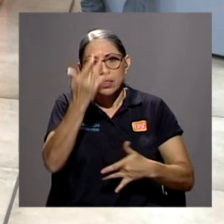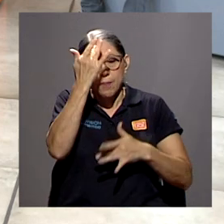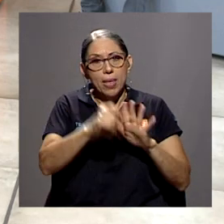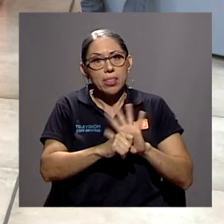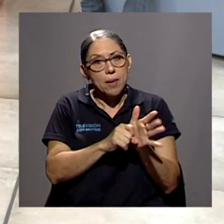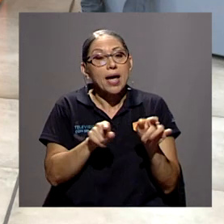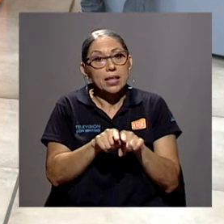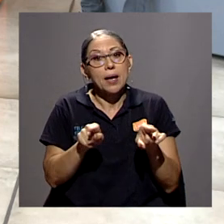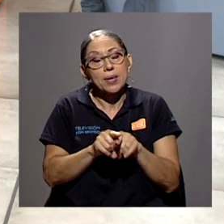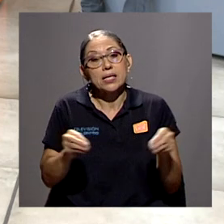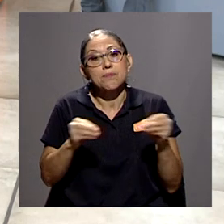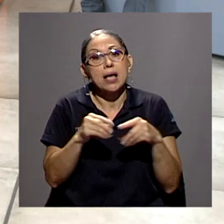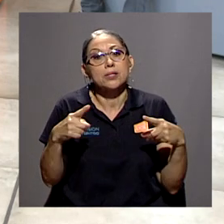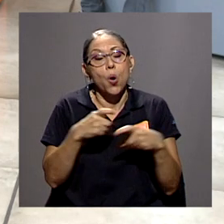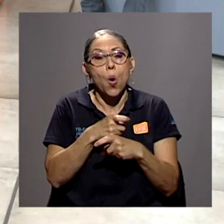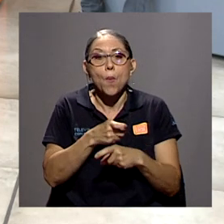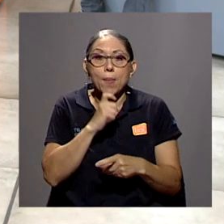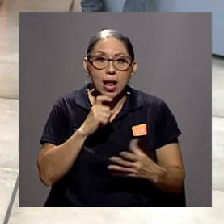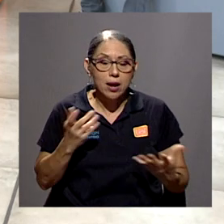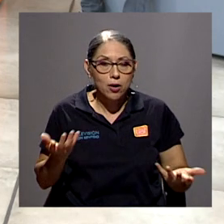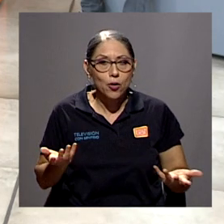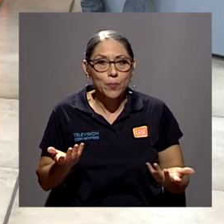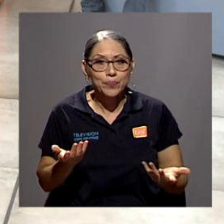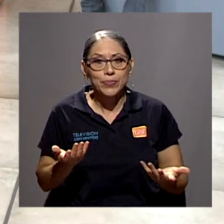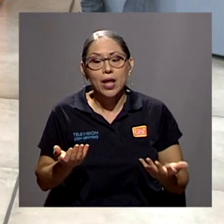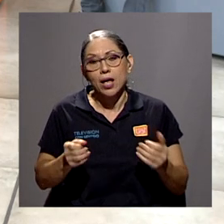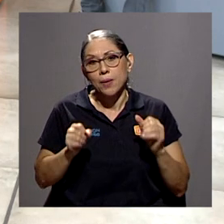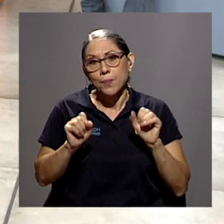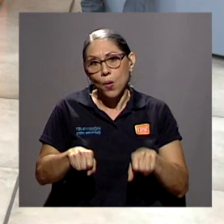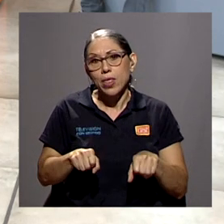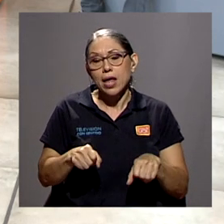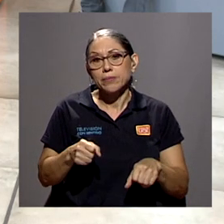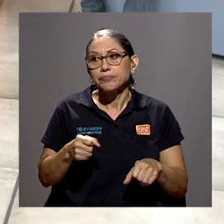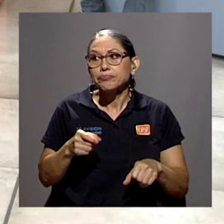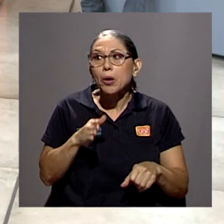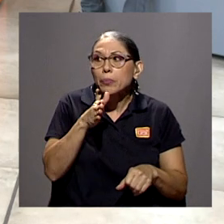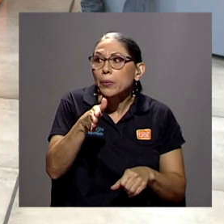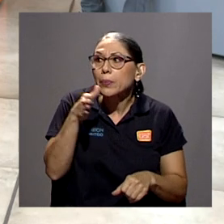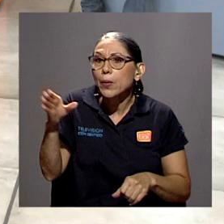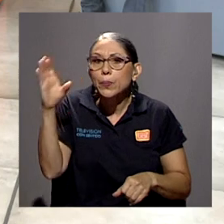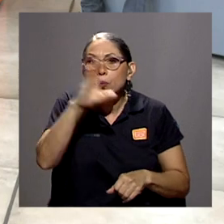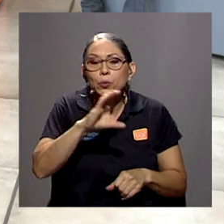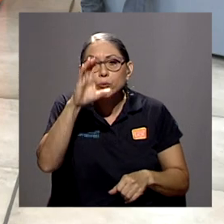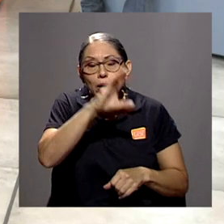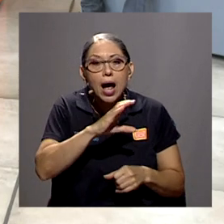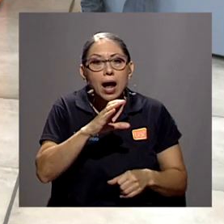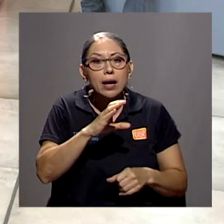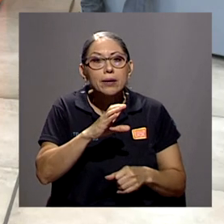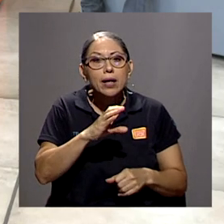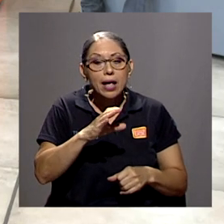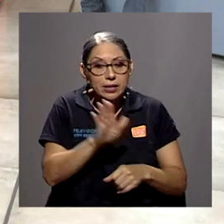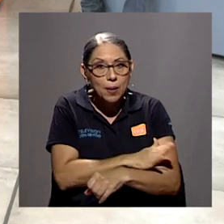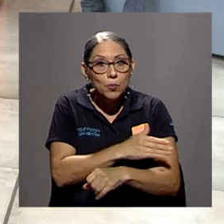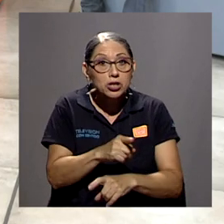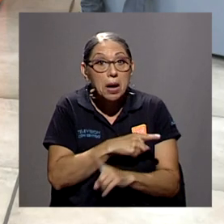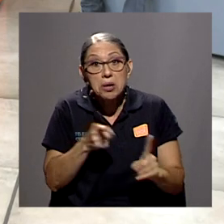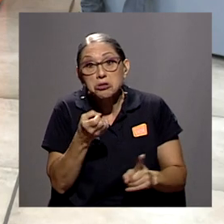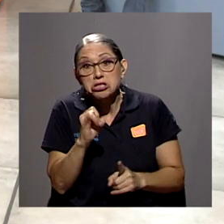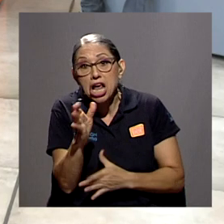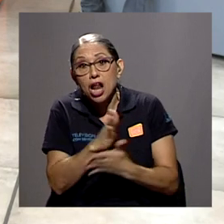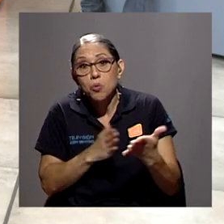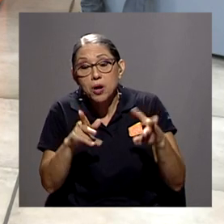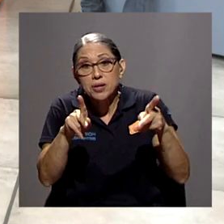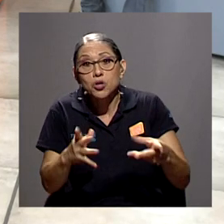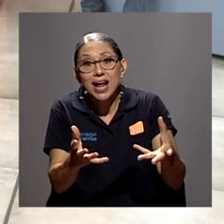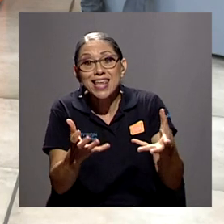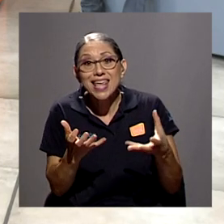pandemia que también es más complejo y llegar encontrarse estaba ahora en vez de sí pero si alguien lo quiere tener en su casa para que lo